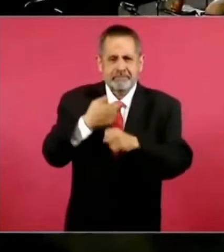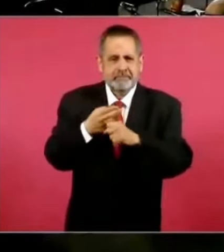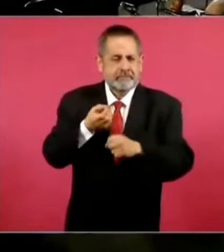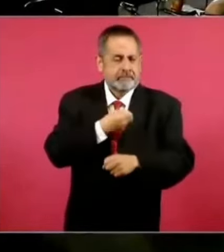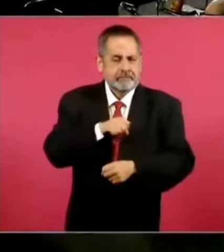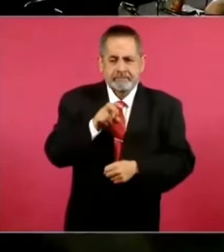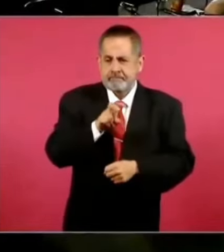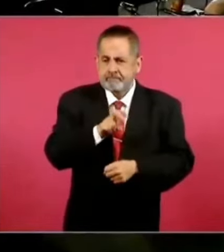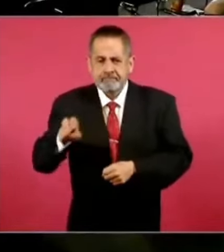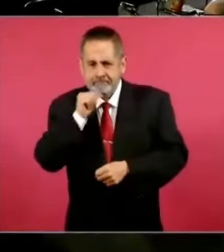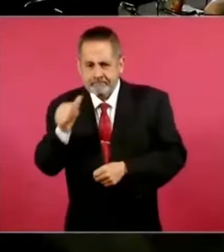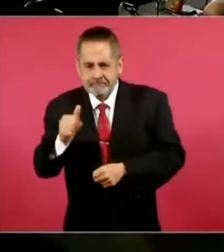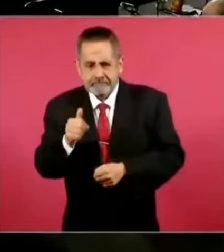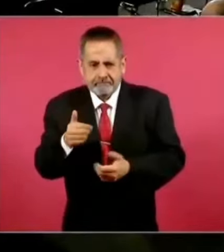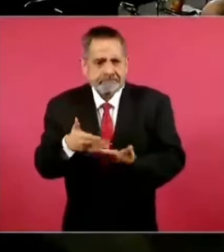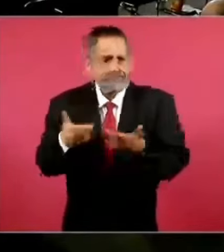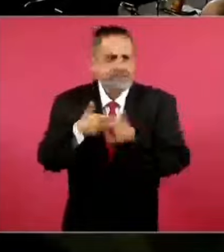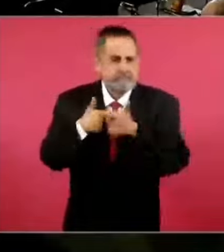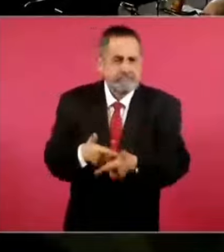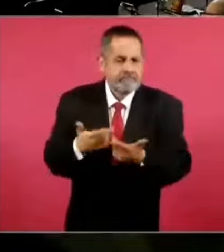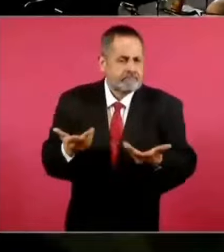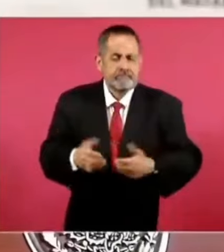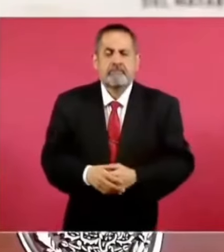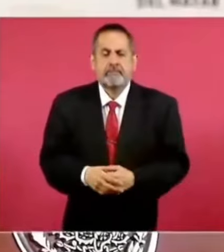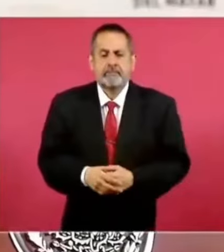continuar. Esa es una campaña